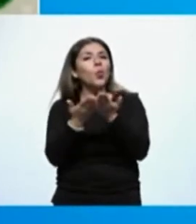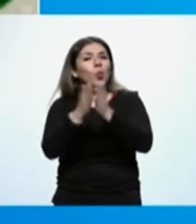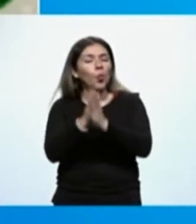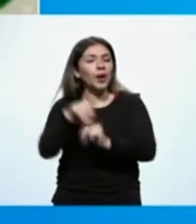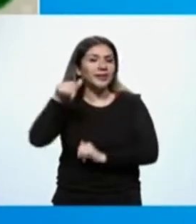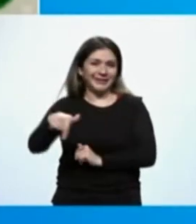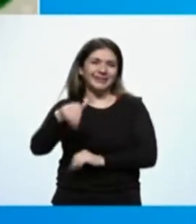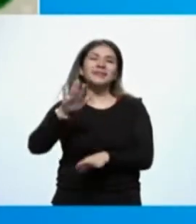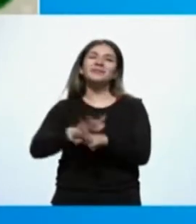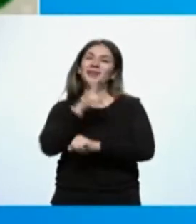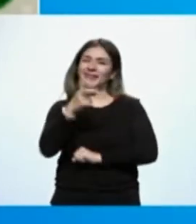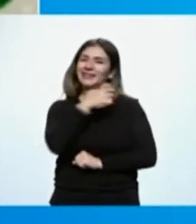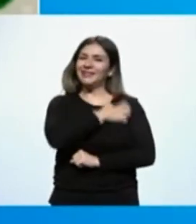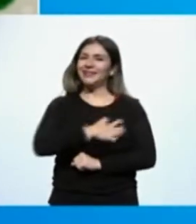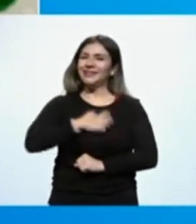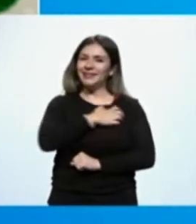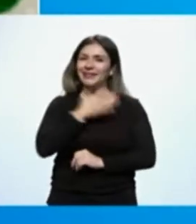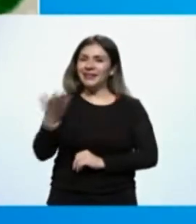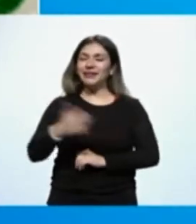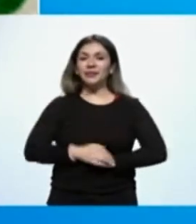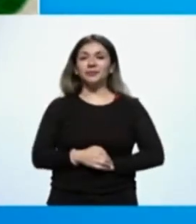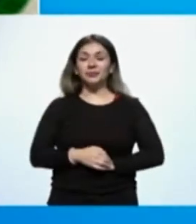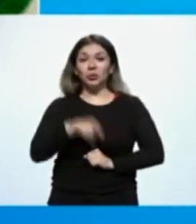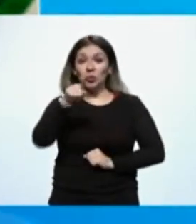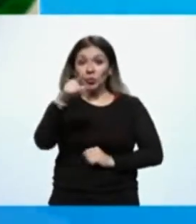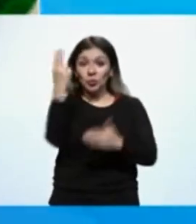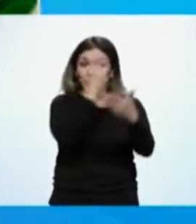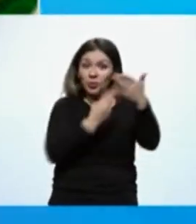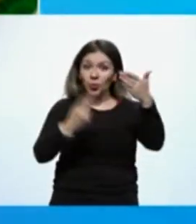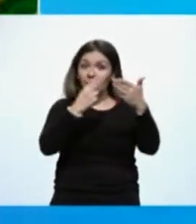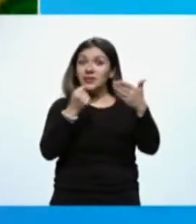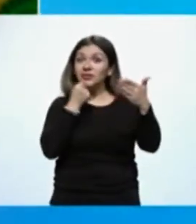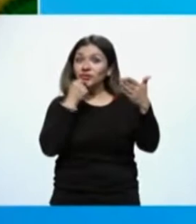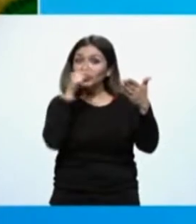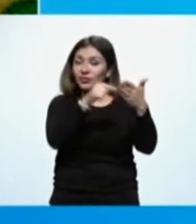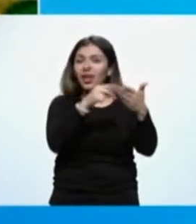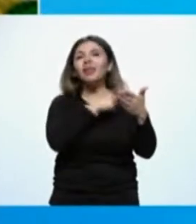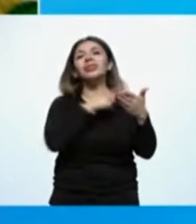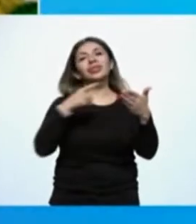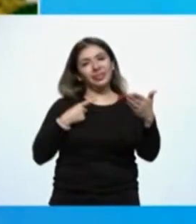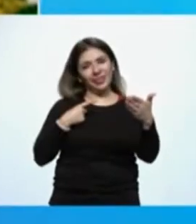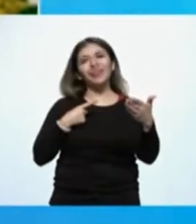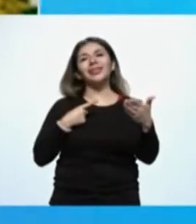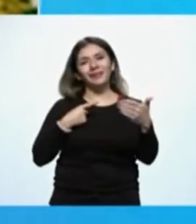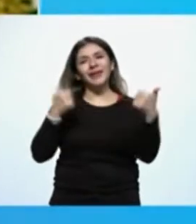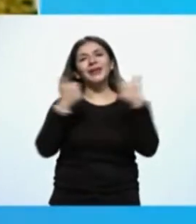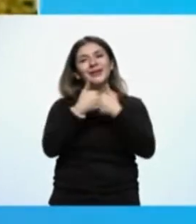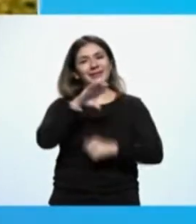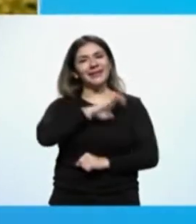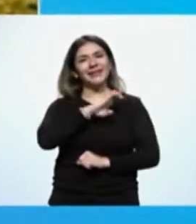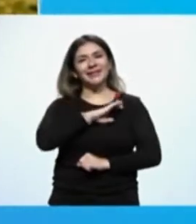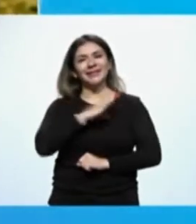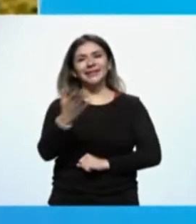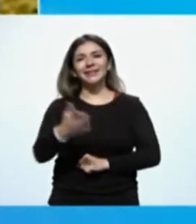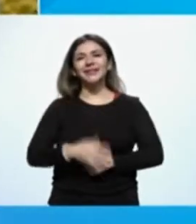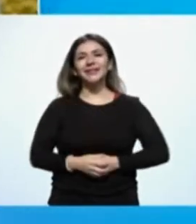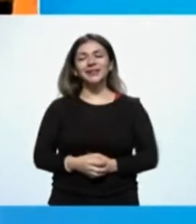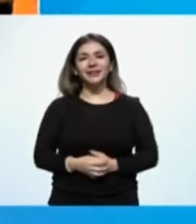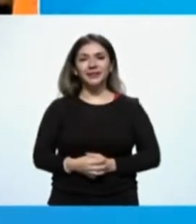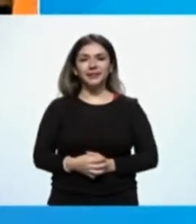eso está tan contento. Para dibujar un niño hay que hacerlo con cariño.